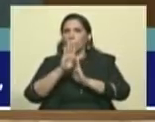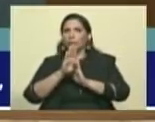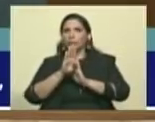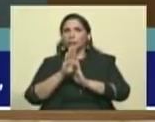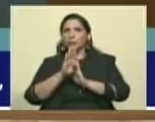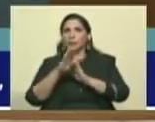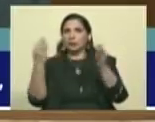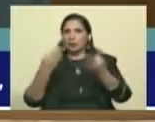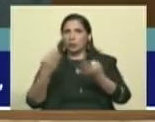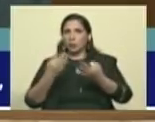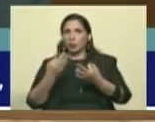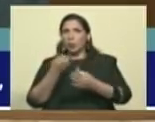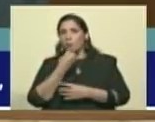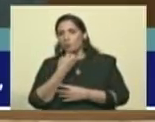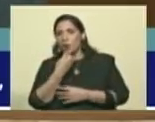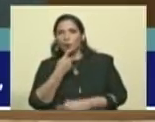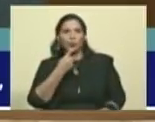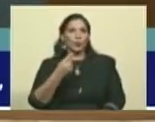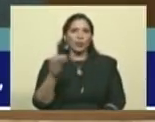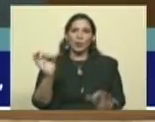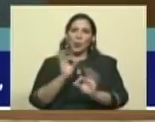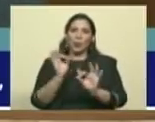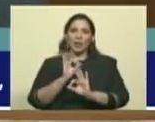Bueno, no digo más nada porque si no me voy a encadenar.